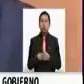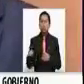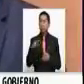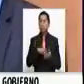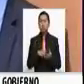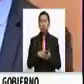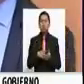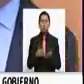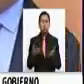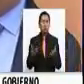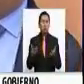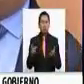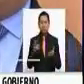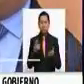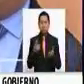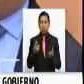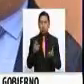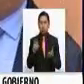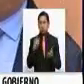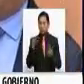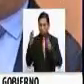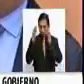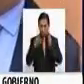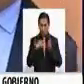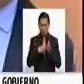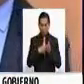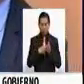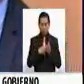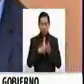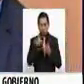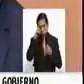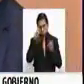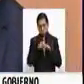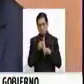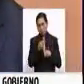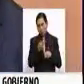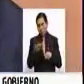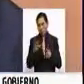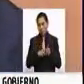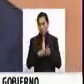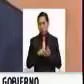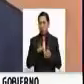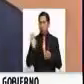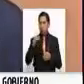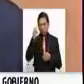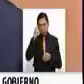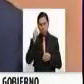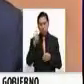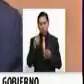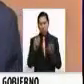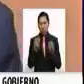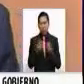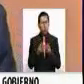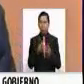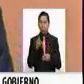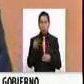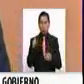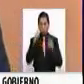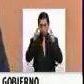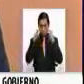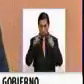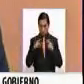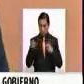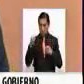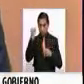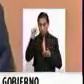está dirigiendo solamente unos tipos de contratos para determinados gobierno al contrario la investigación